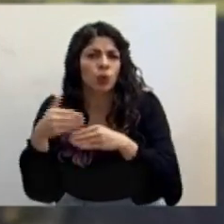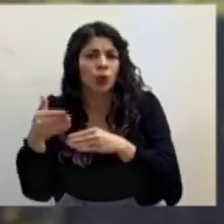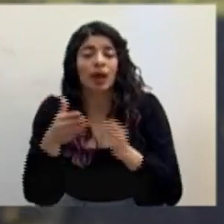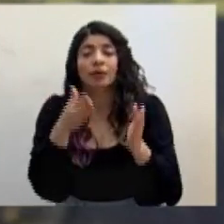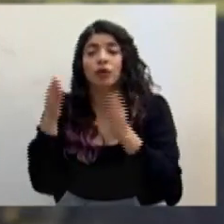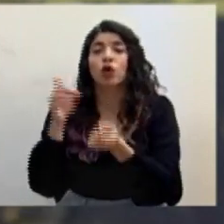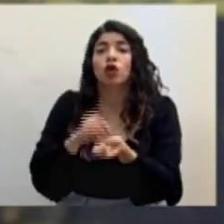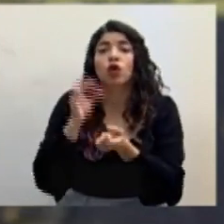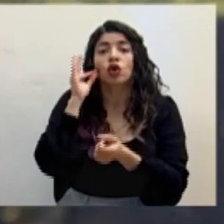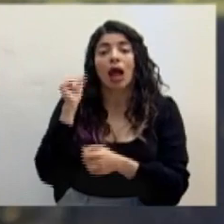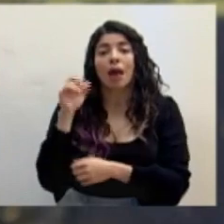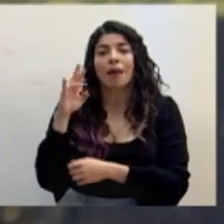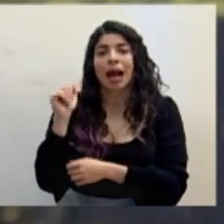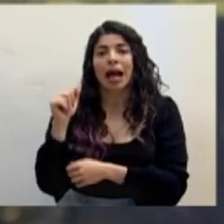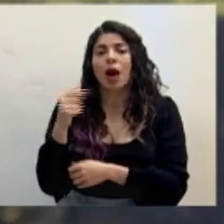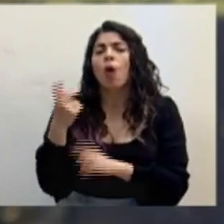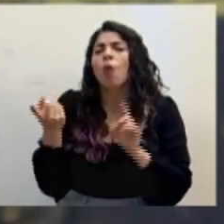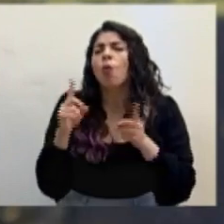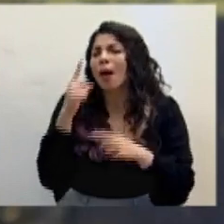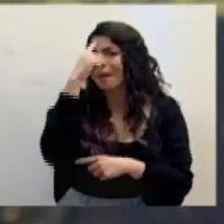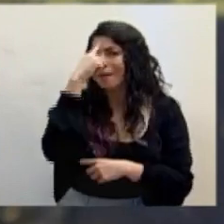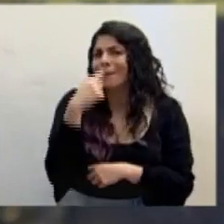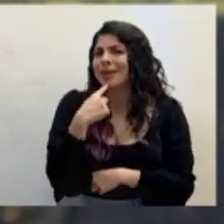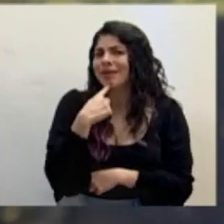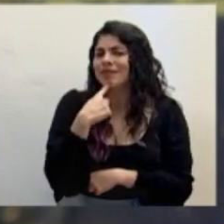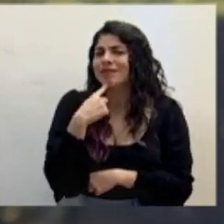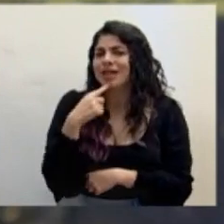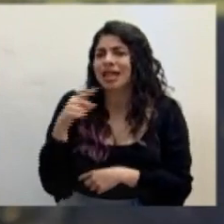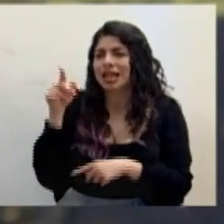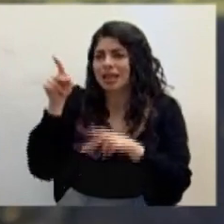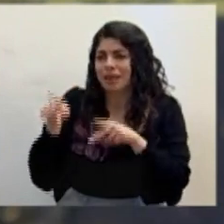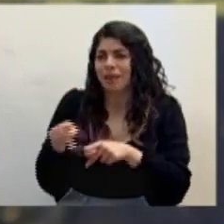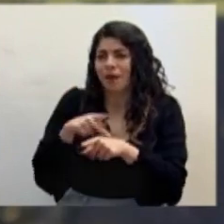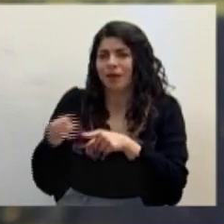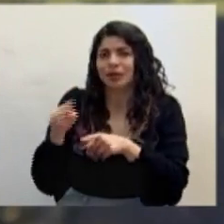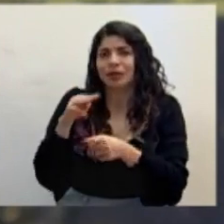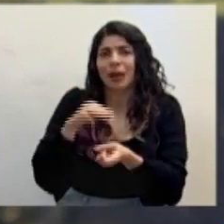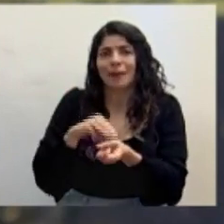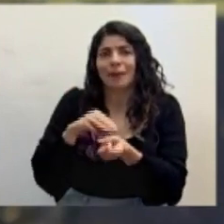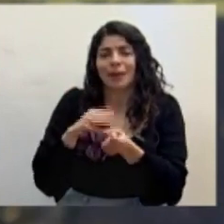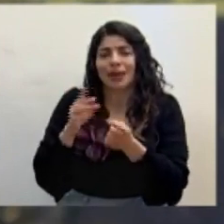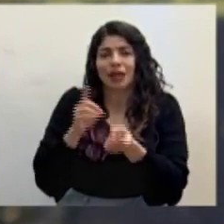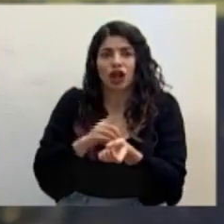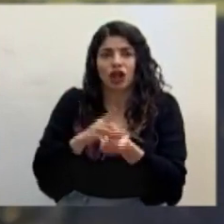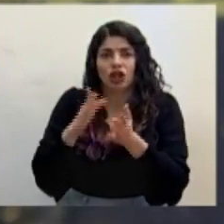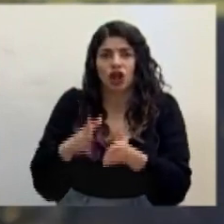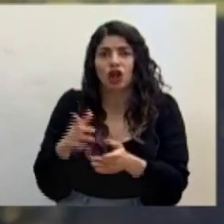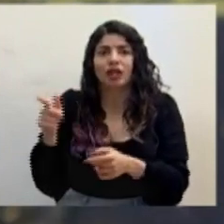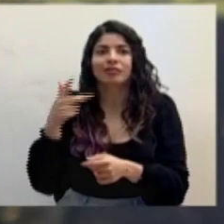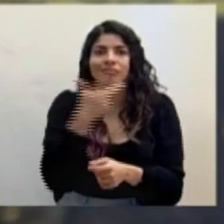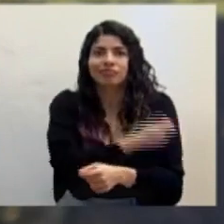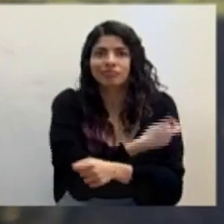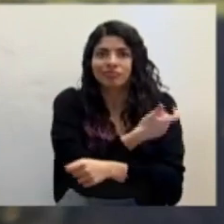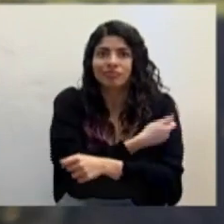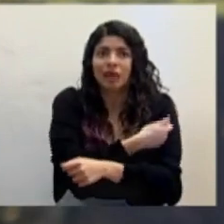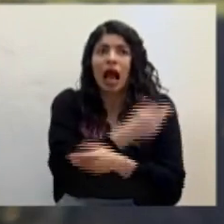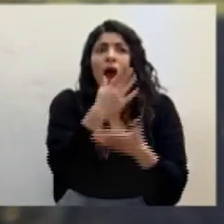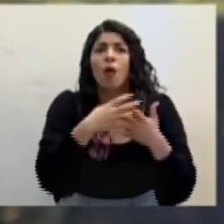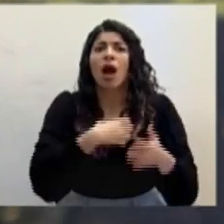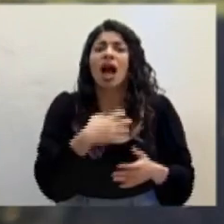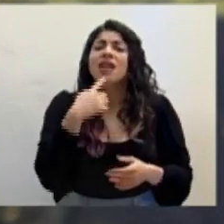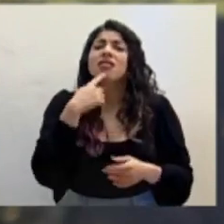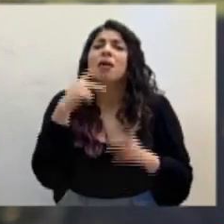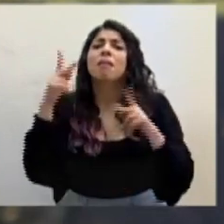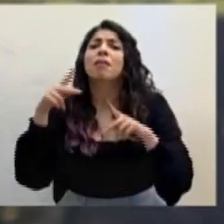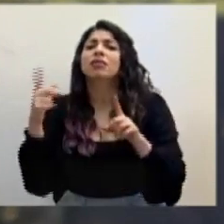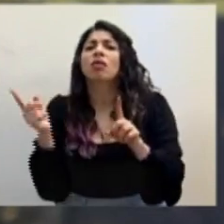perfil del profesional en medicina o el profesional en salud que está ahorita recibiendo la vacuna. Esto porque algunos profesionales, sobre todo en hospitales, se han quejado de que hubo gente que se